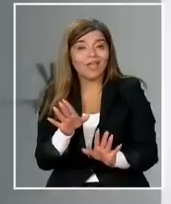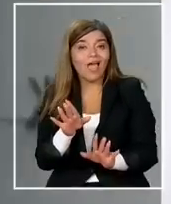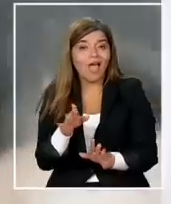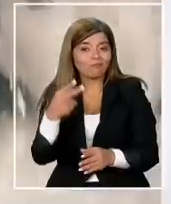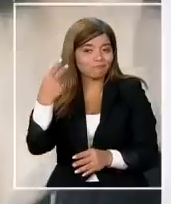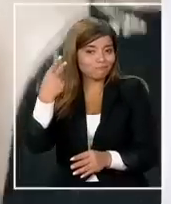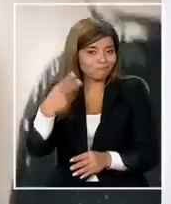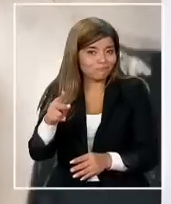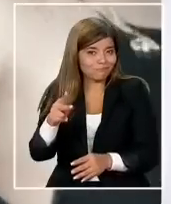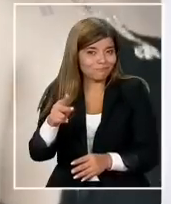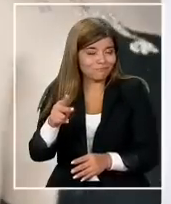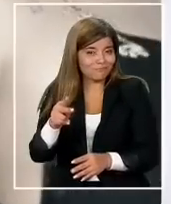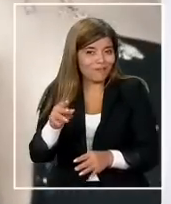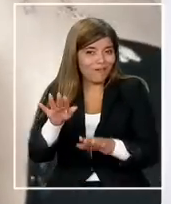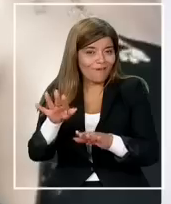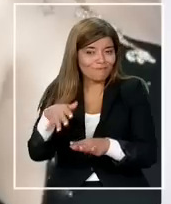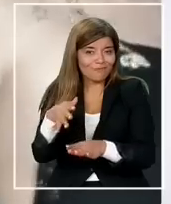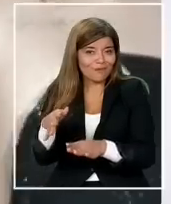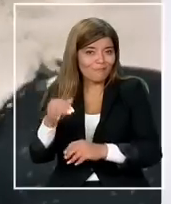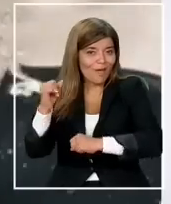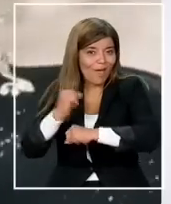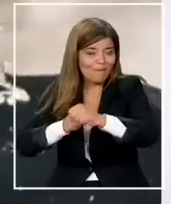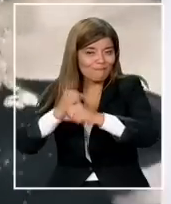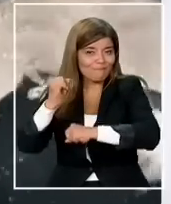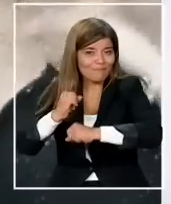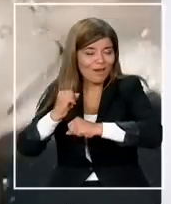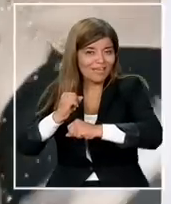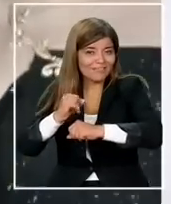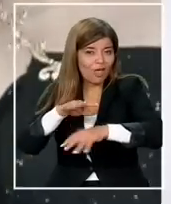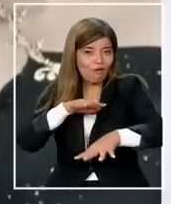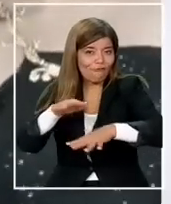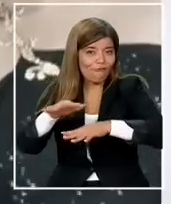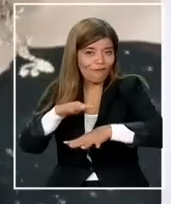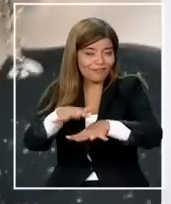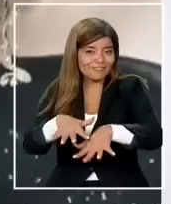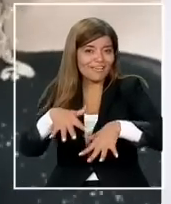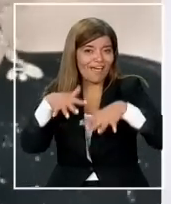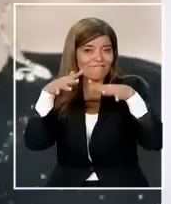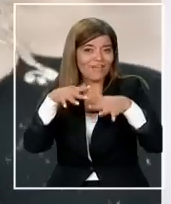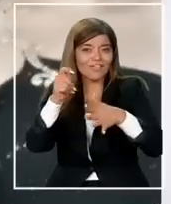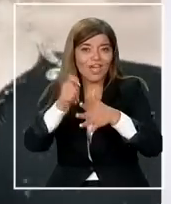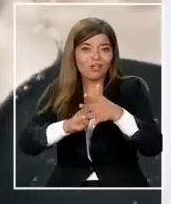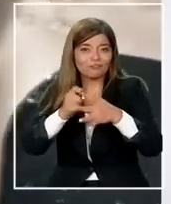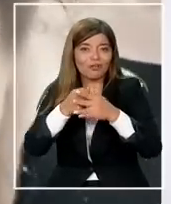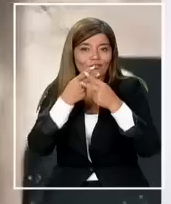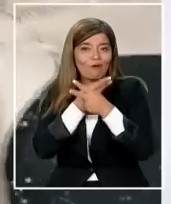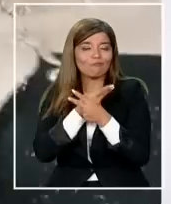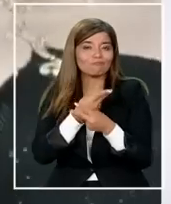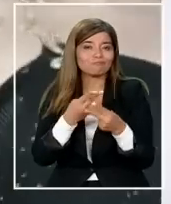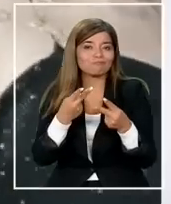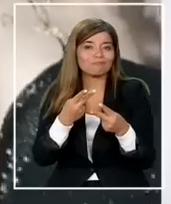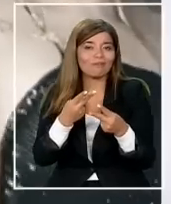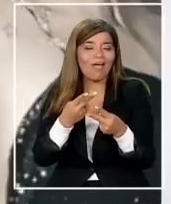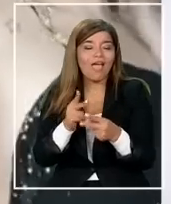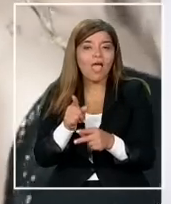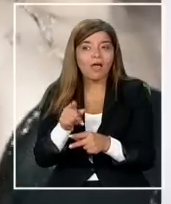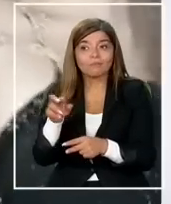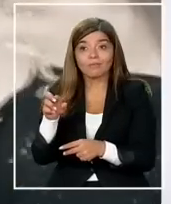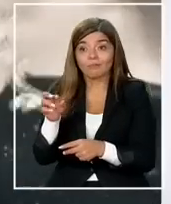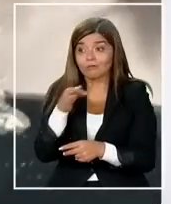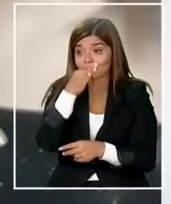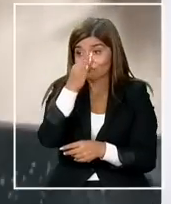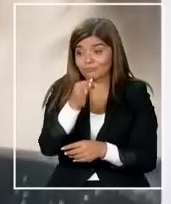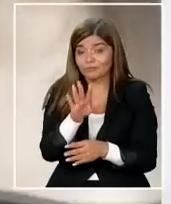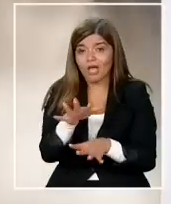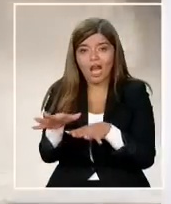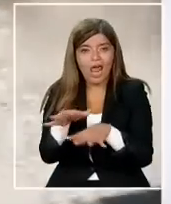propia agencia de talentos, una empresa que organiza eventos y la contratación de publicidad. Su padre asegura que por todas